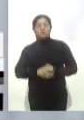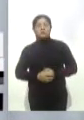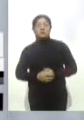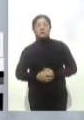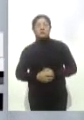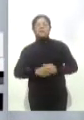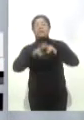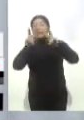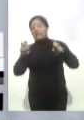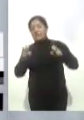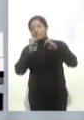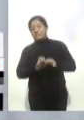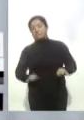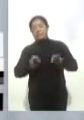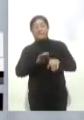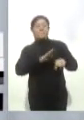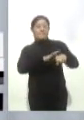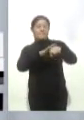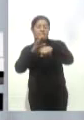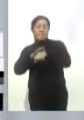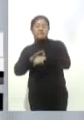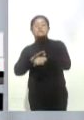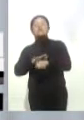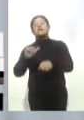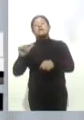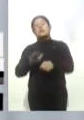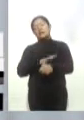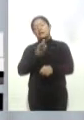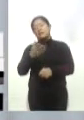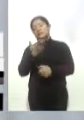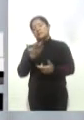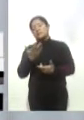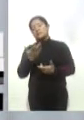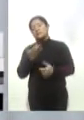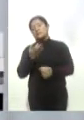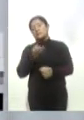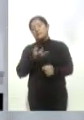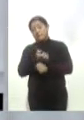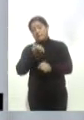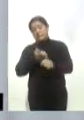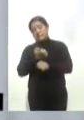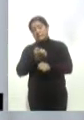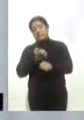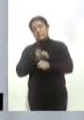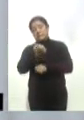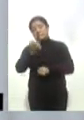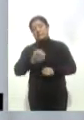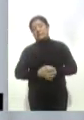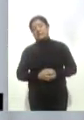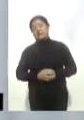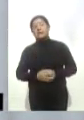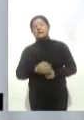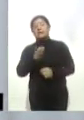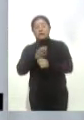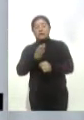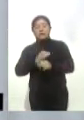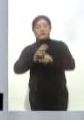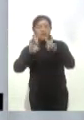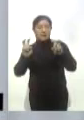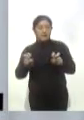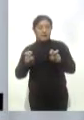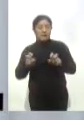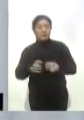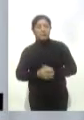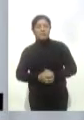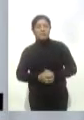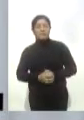relevantes en la administración pública estatal y en este caso en el tema de llevar a cabo con